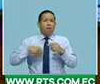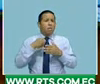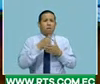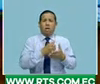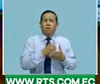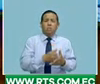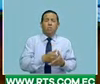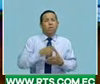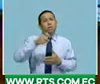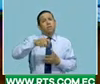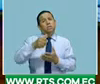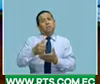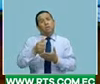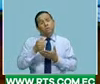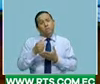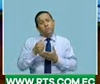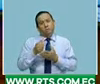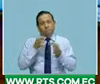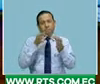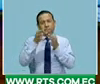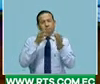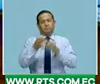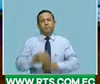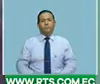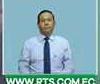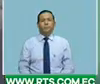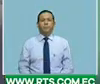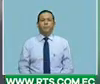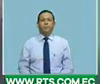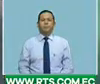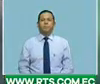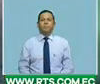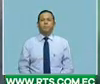ayuda. Conozcamos más en la siguiente historia.